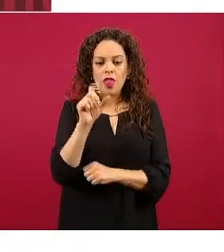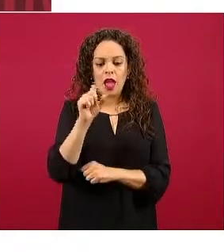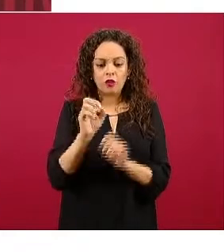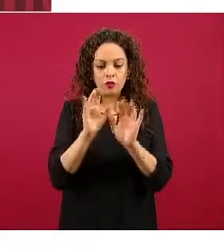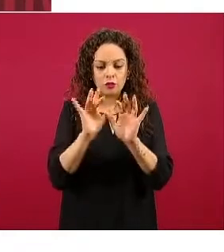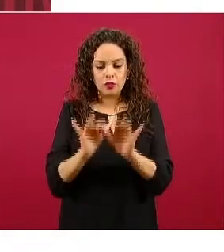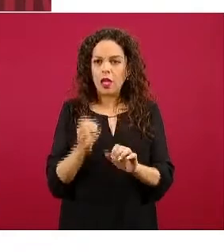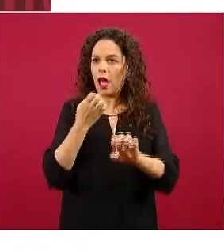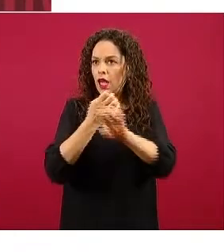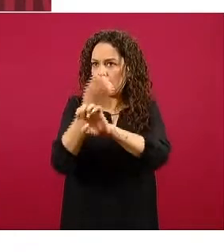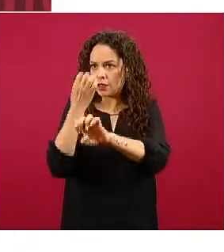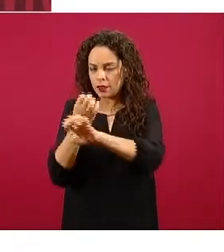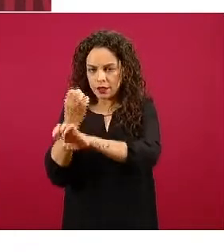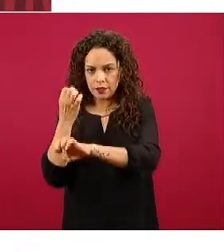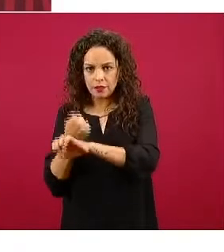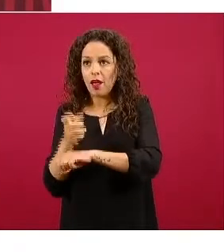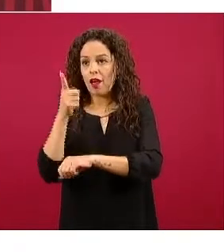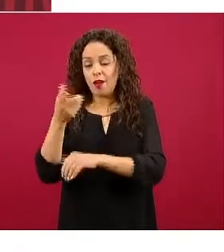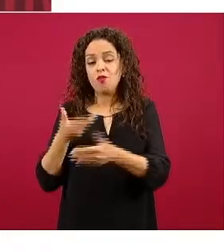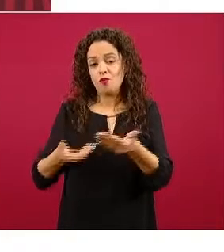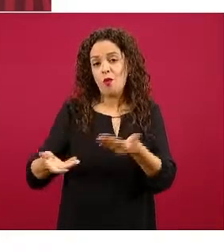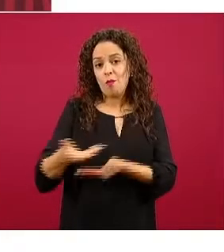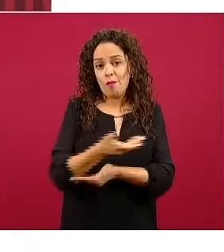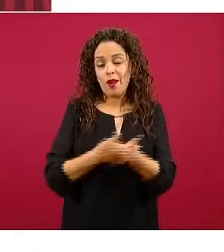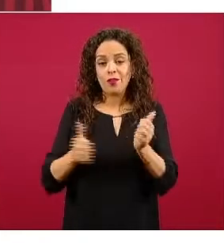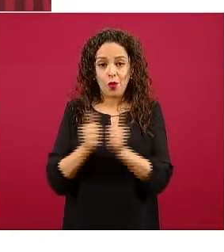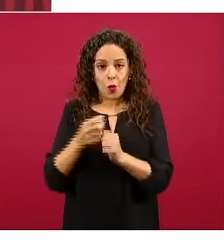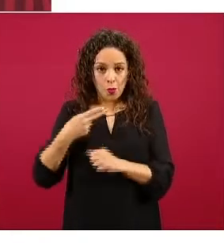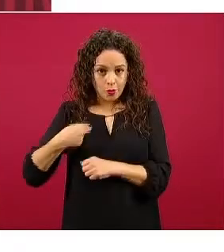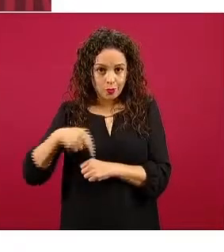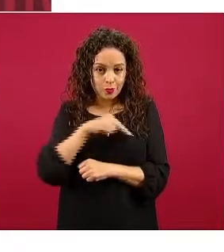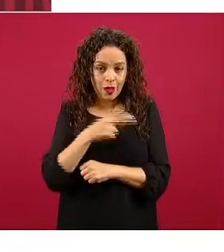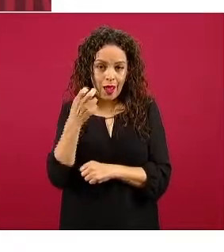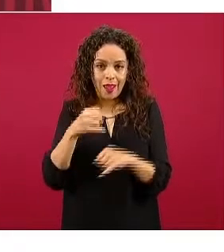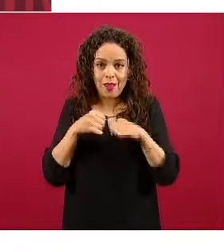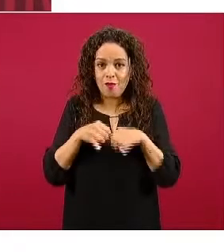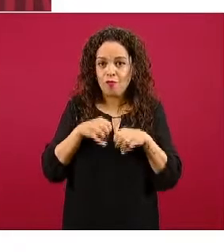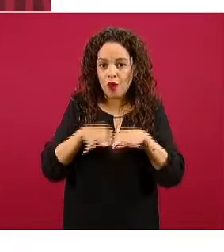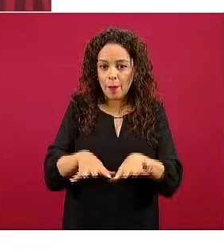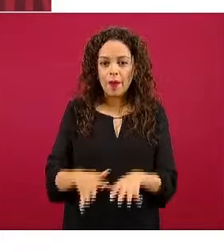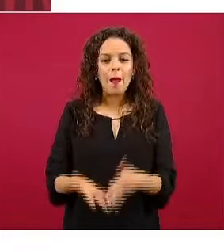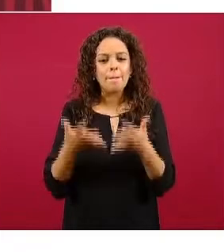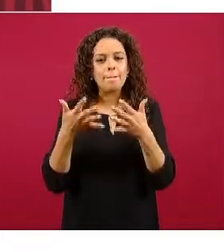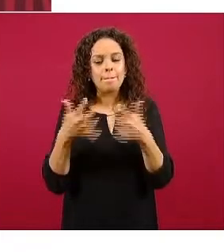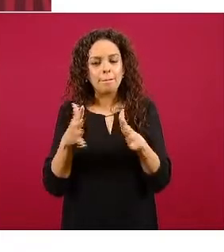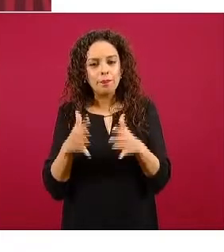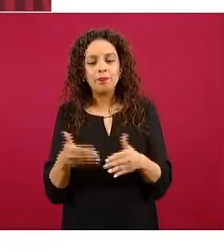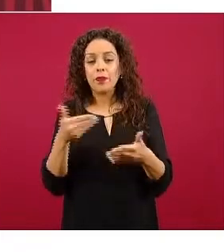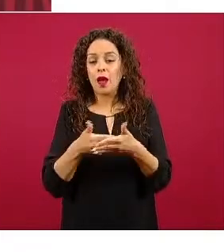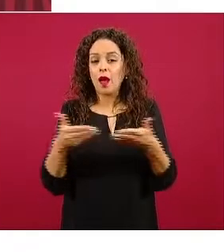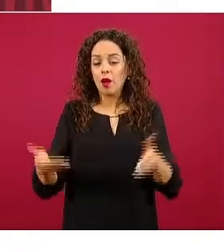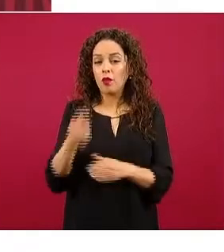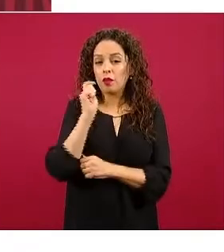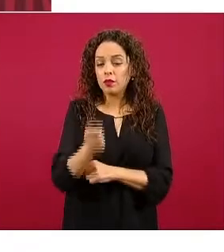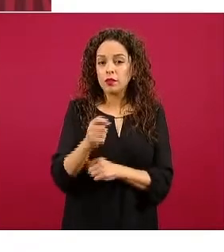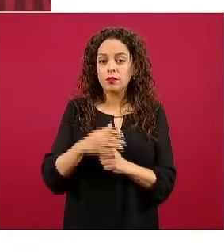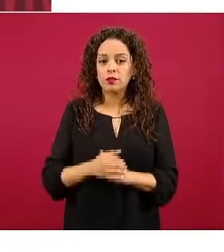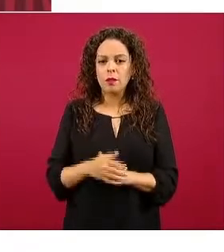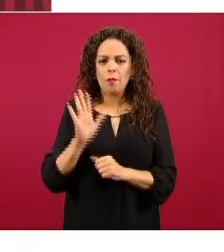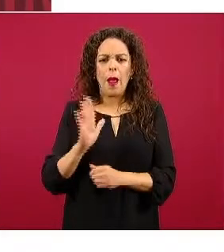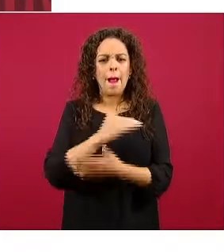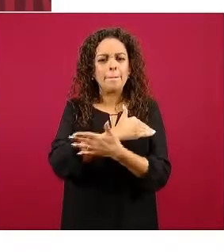entidades federativas que nos han compartido sus datos, que es alrededor ahora de la